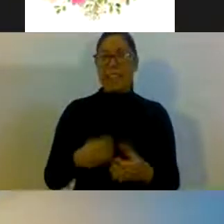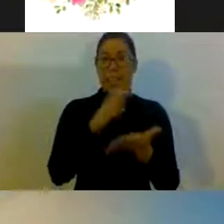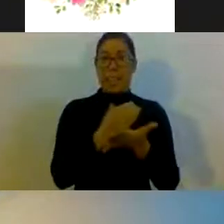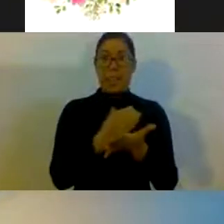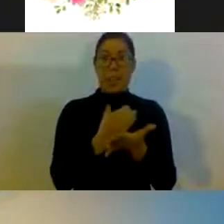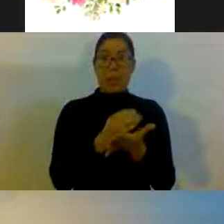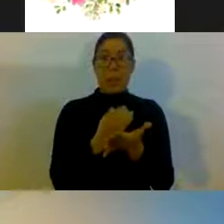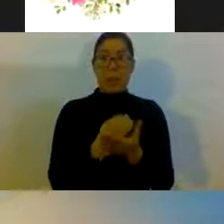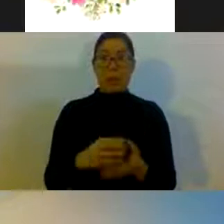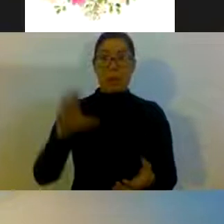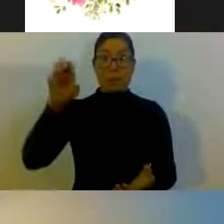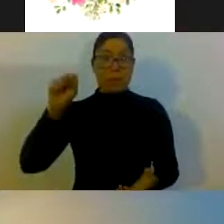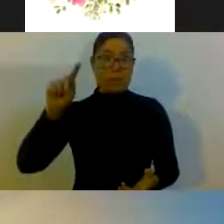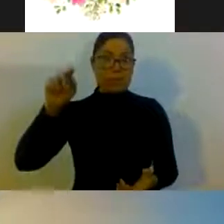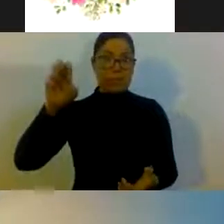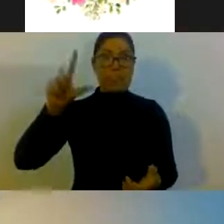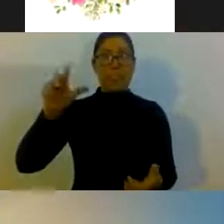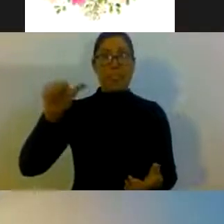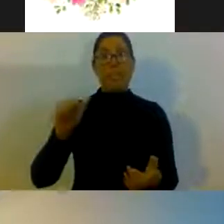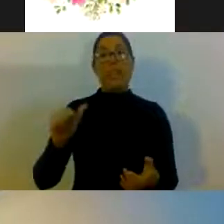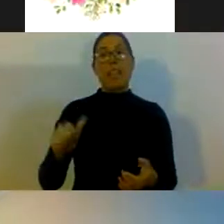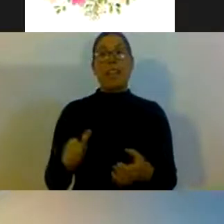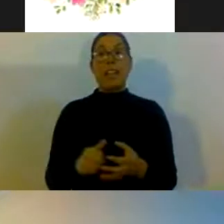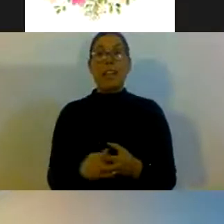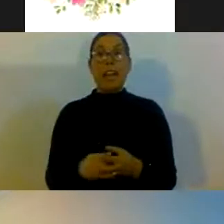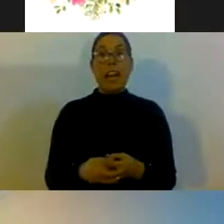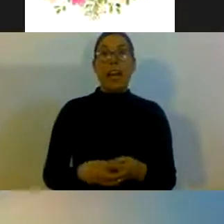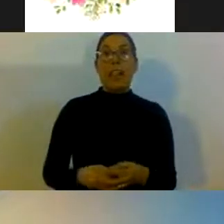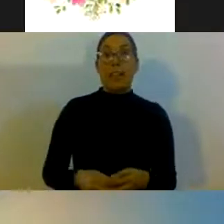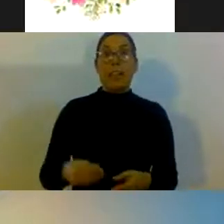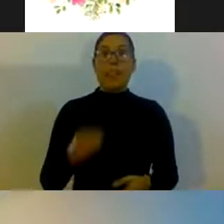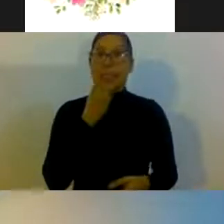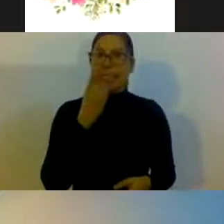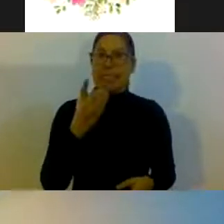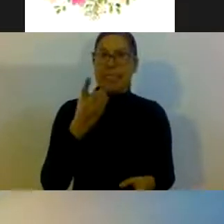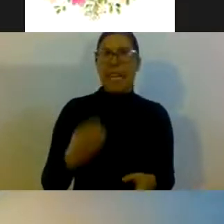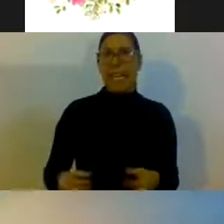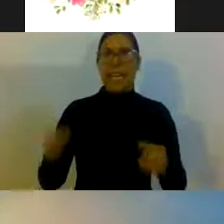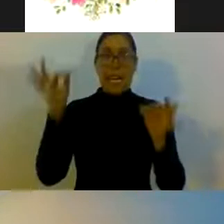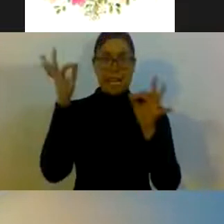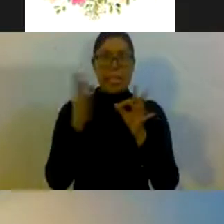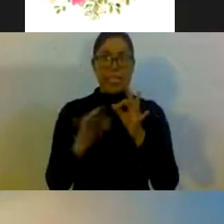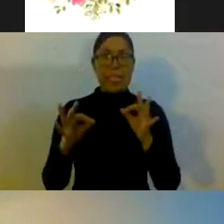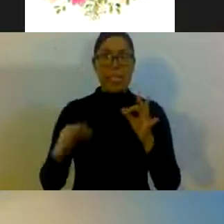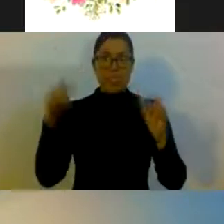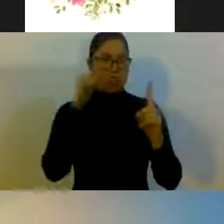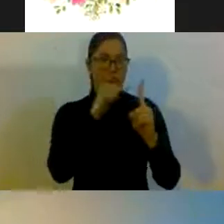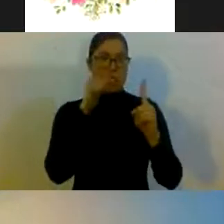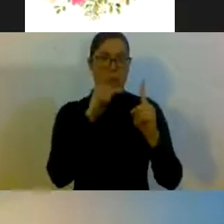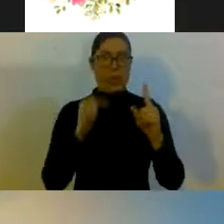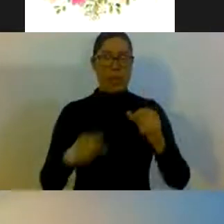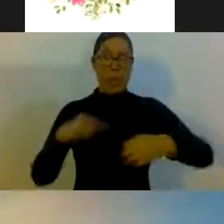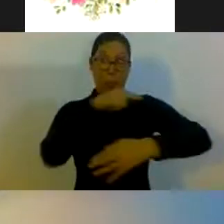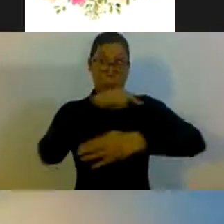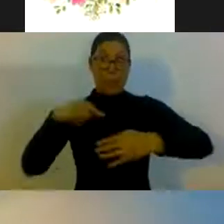en realidad pues yo no conocía. Y aquí abarca mucho esta educación sexual que damos a nuestras niñas y niños.